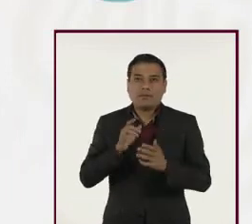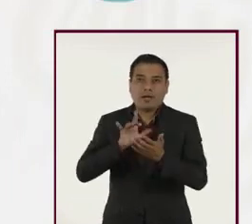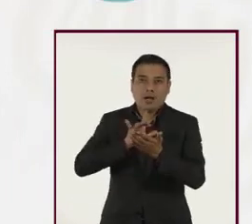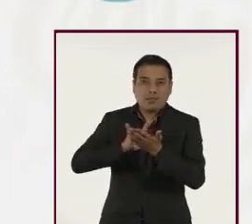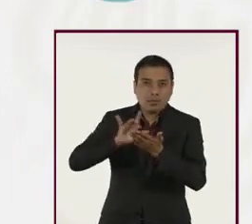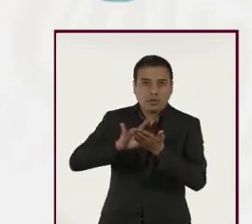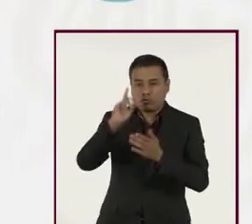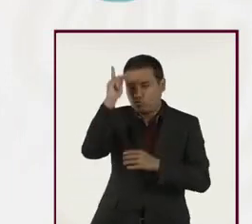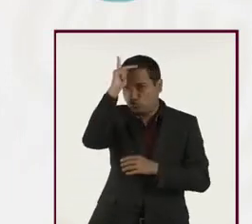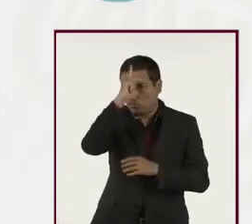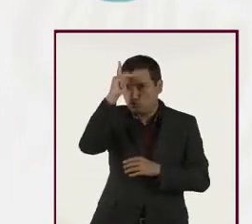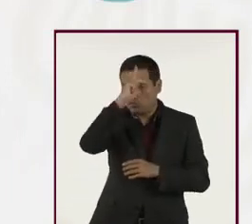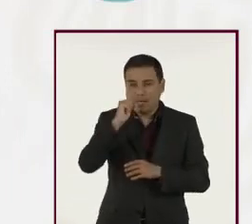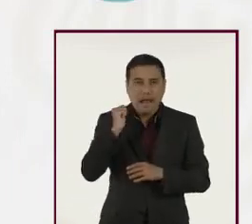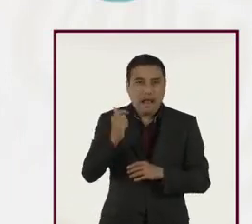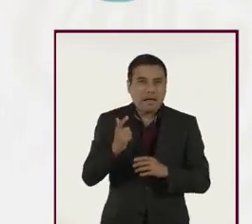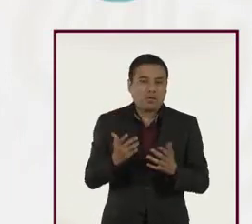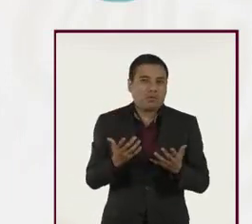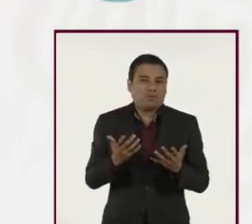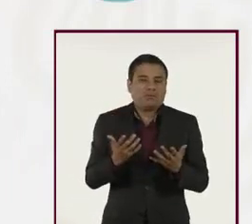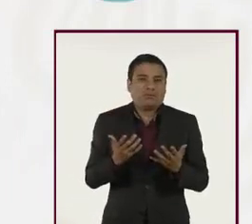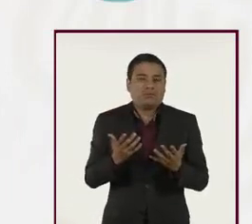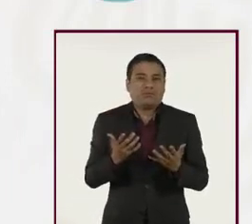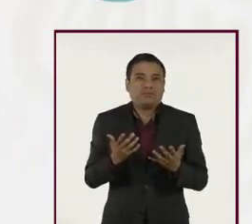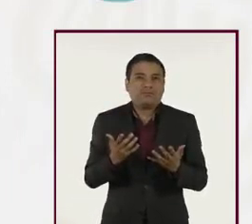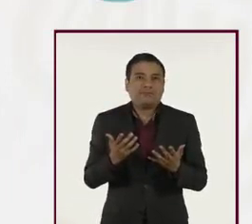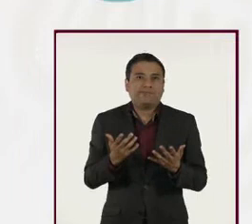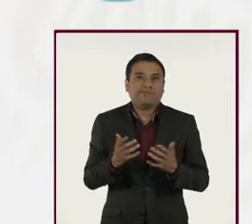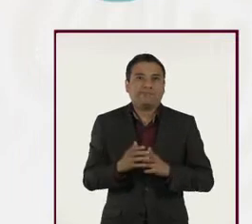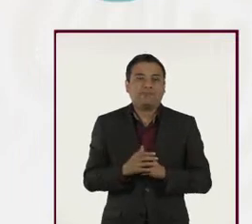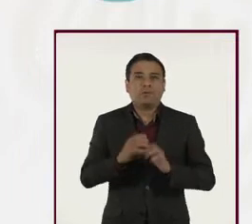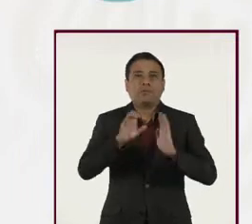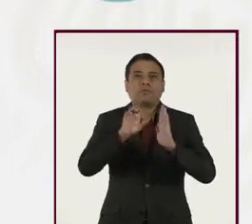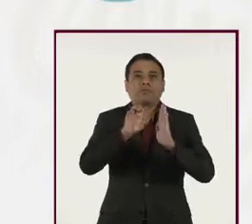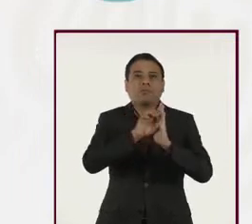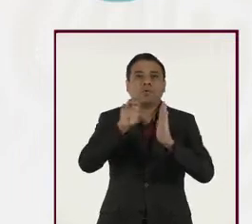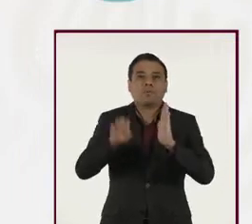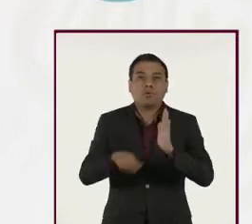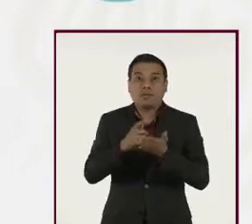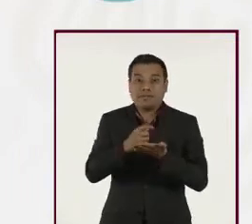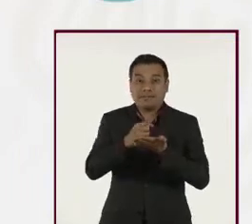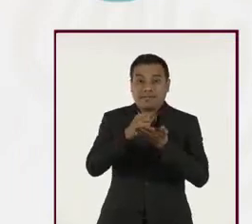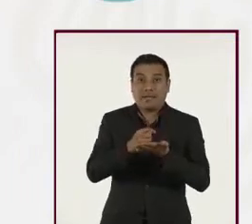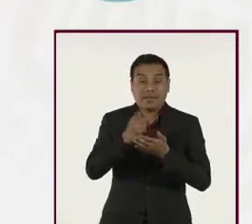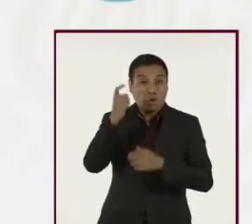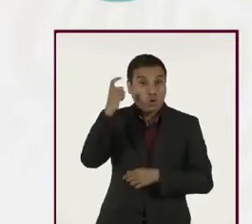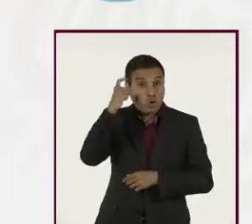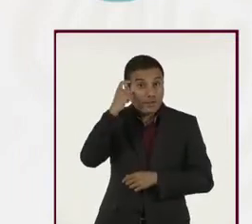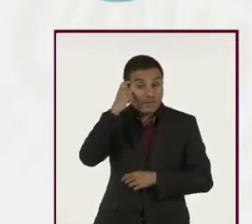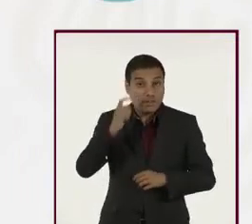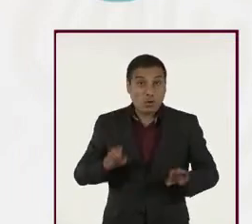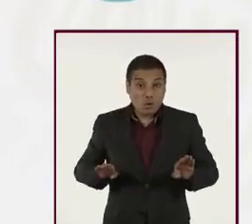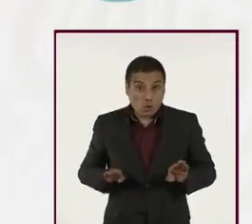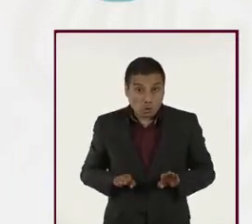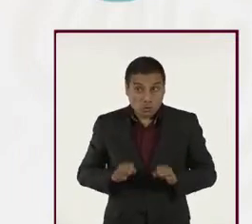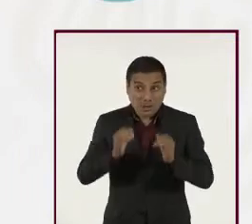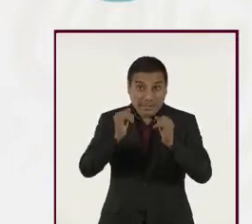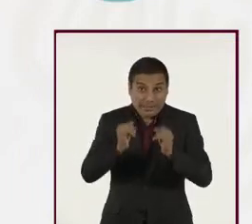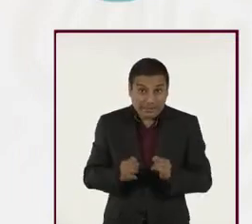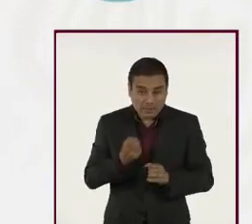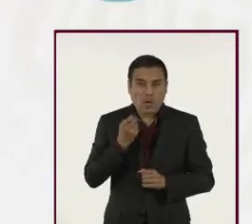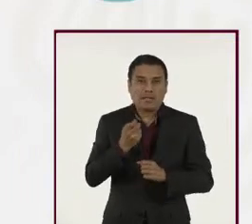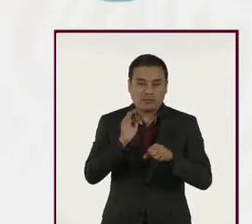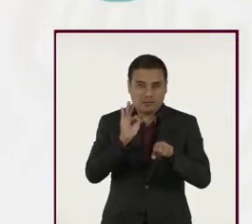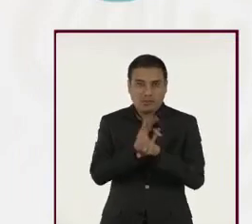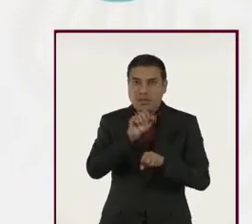psicoterapéutico, particularmente los que tienen un mayor beneficio es la terapia cognitivo-conductual individual y también